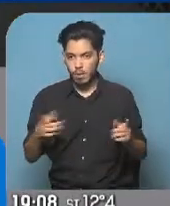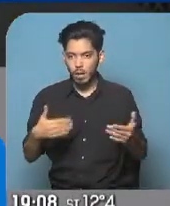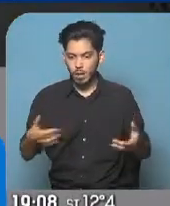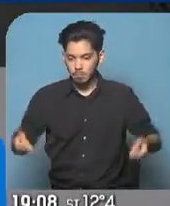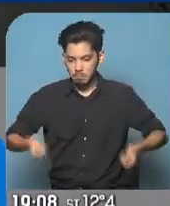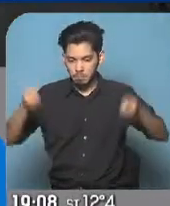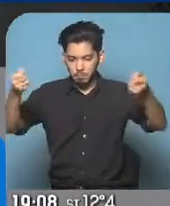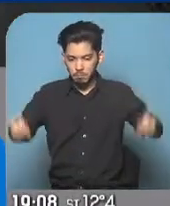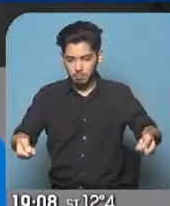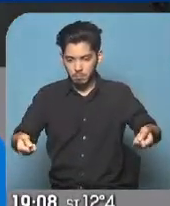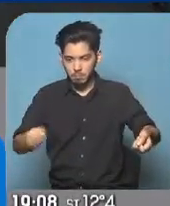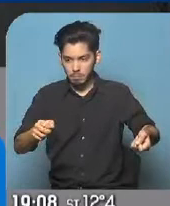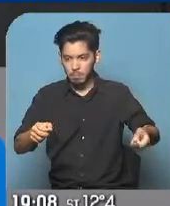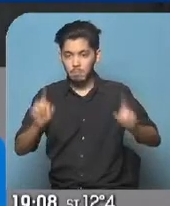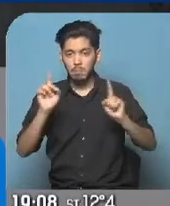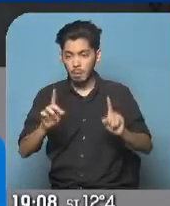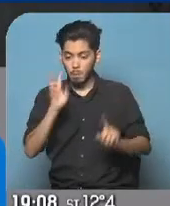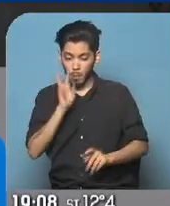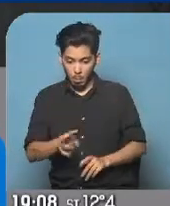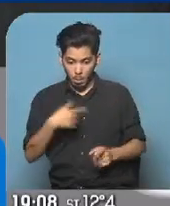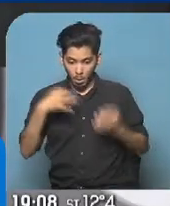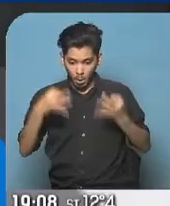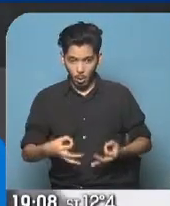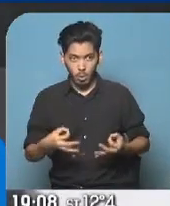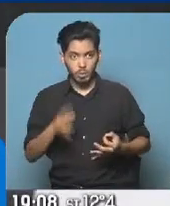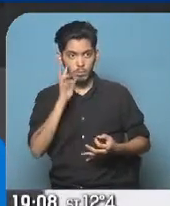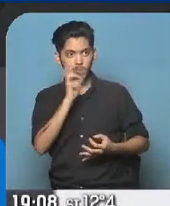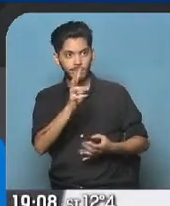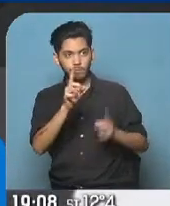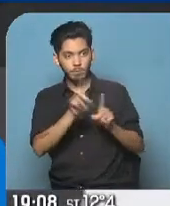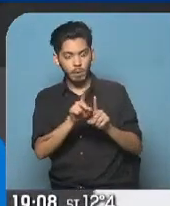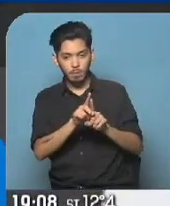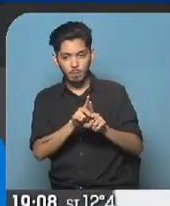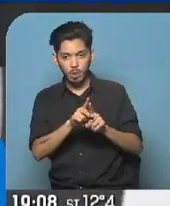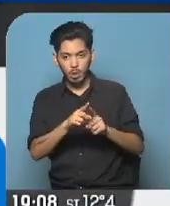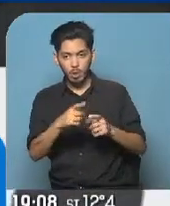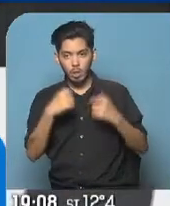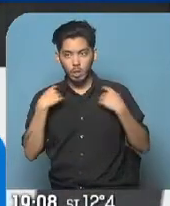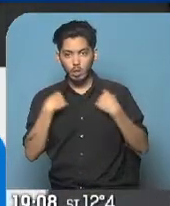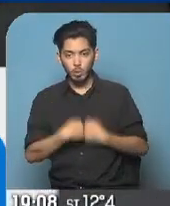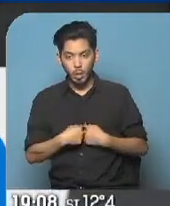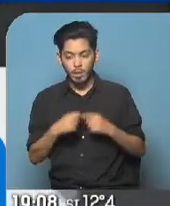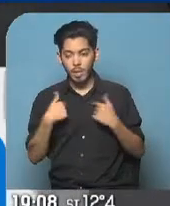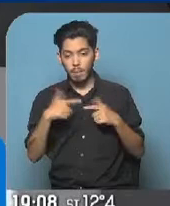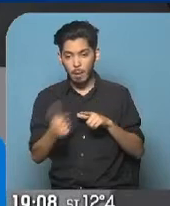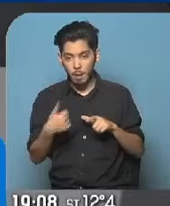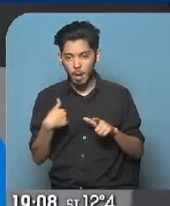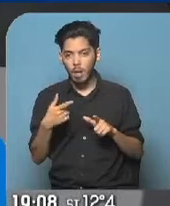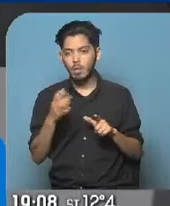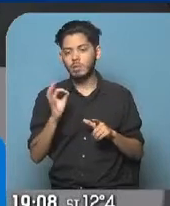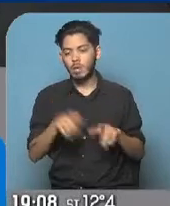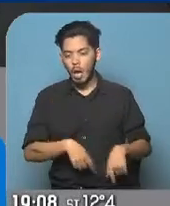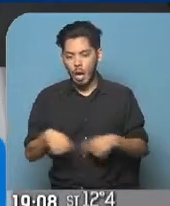mano y ahí veo el suéter colgado de erika más allá de que uno puede tener más calzas o lo que sea sé que erika tenía